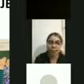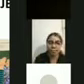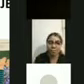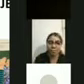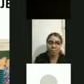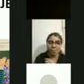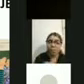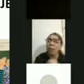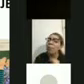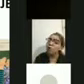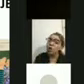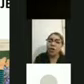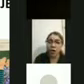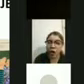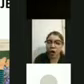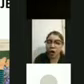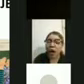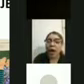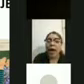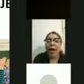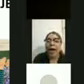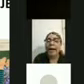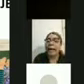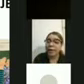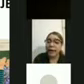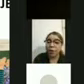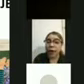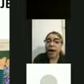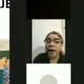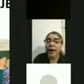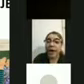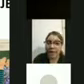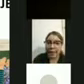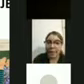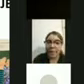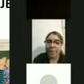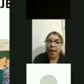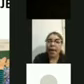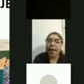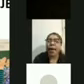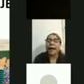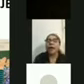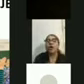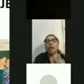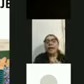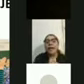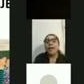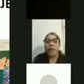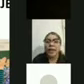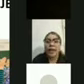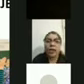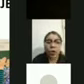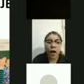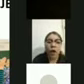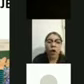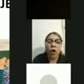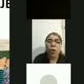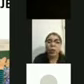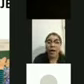aprendizaje. Muchos psicólogos en la literatura clásica tornan la